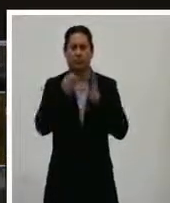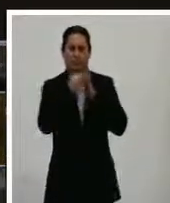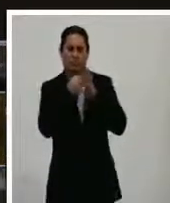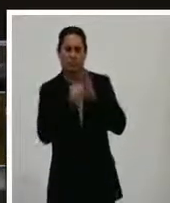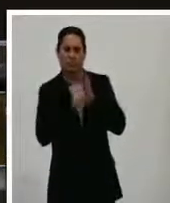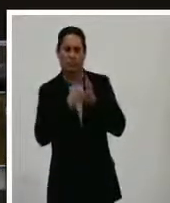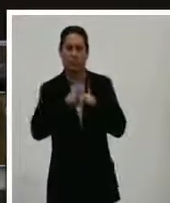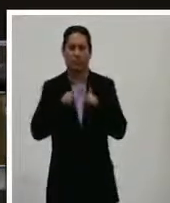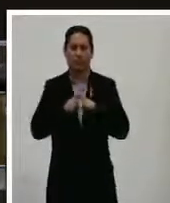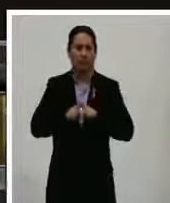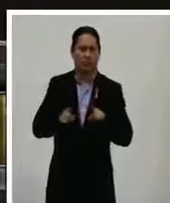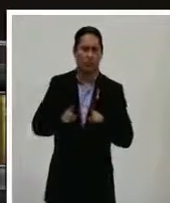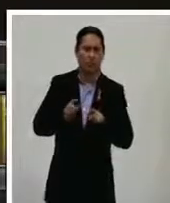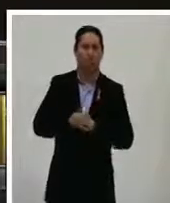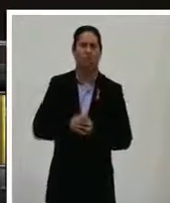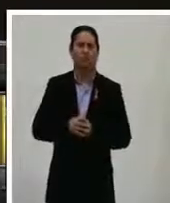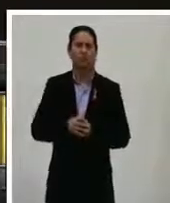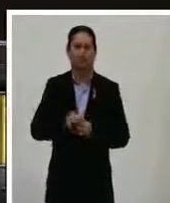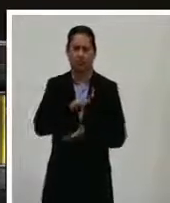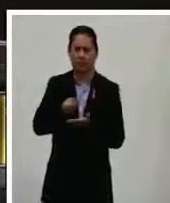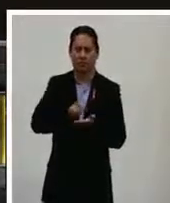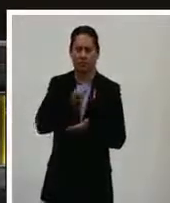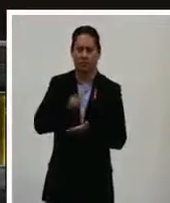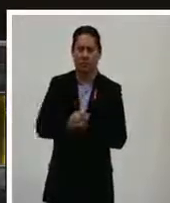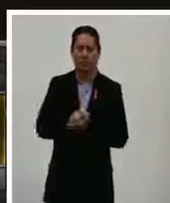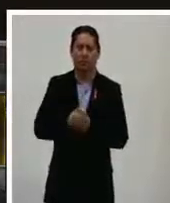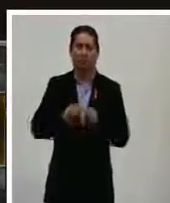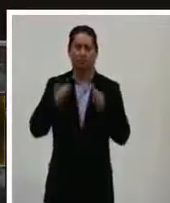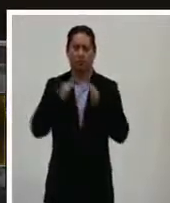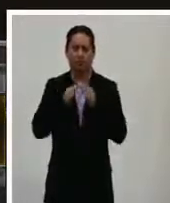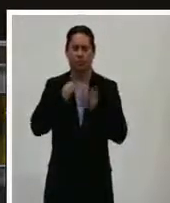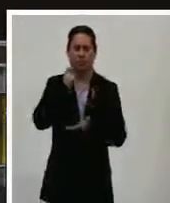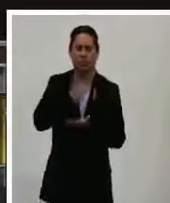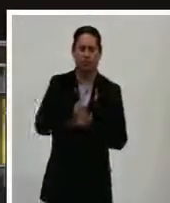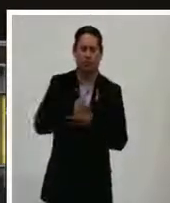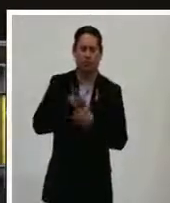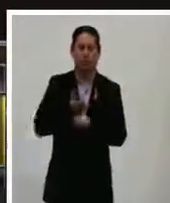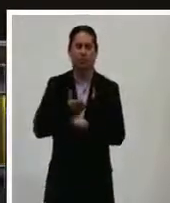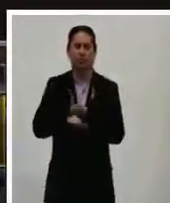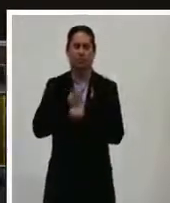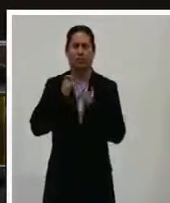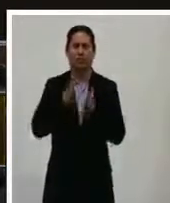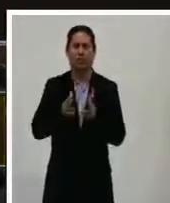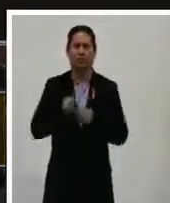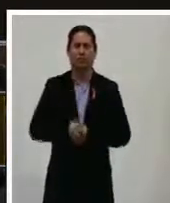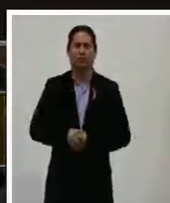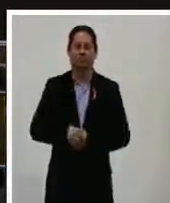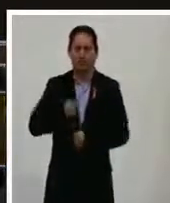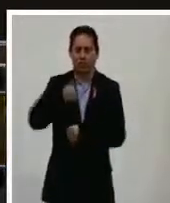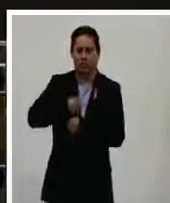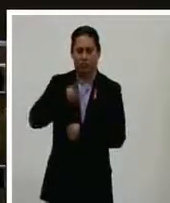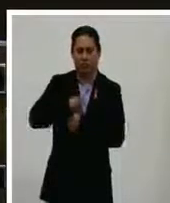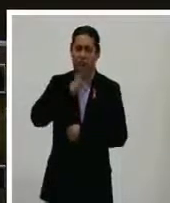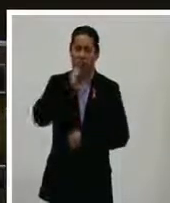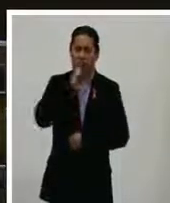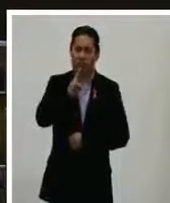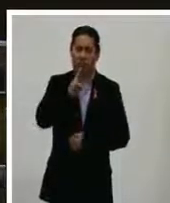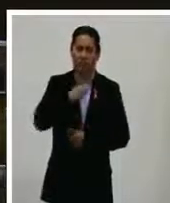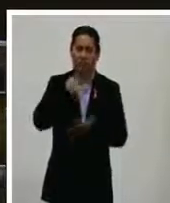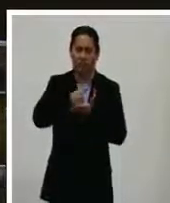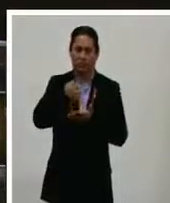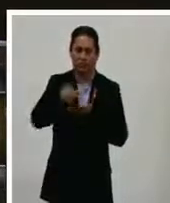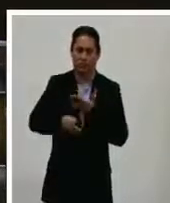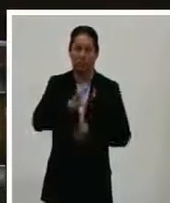diversas disposiciones de la ley de catastro para el estado de chiapas resolutivo segundo es de